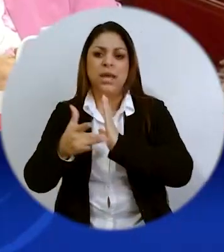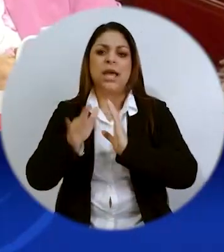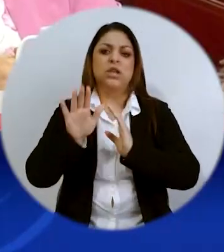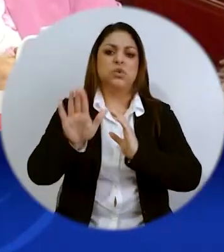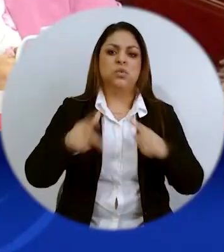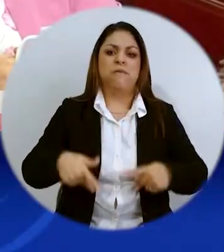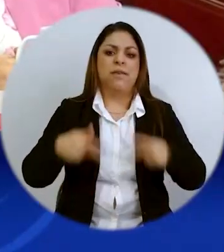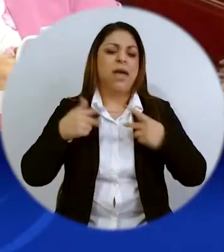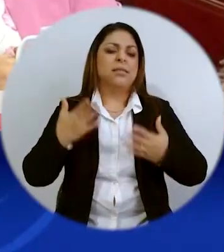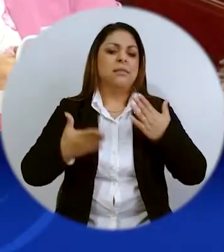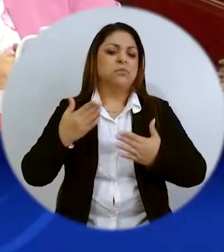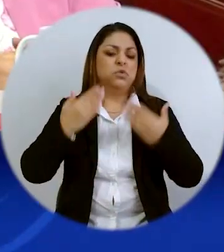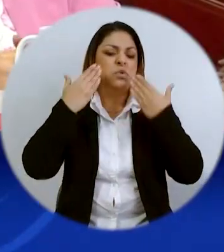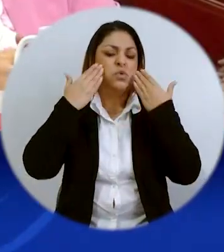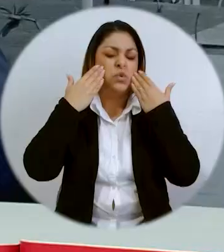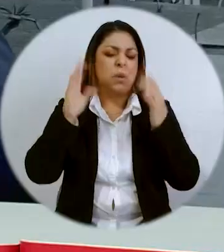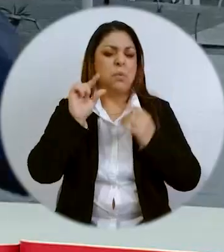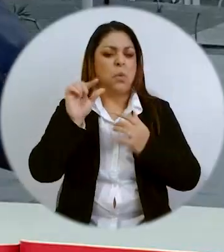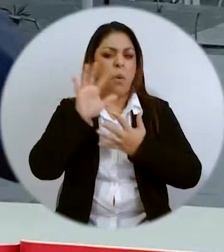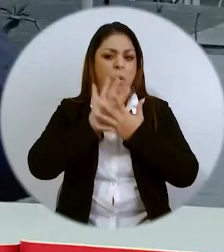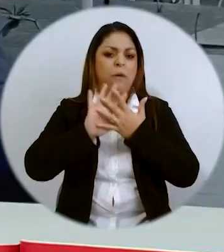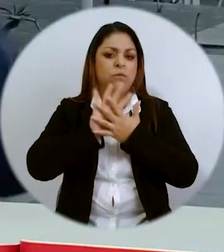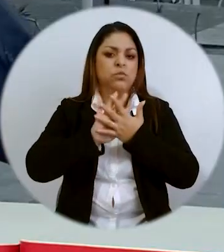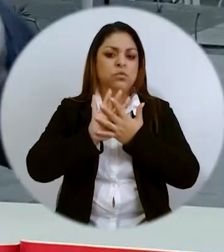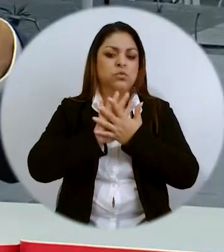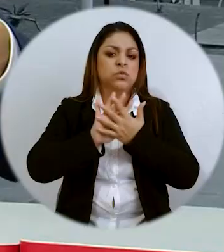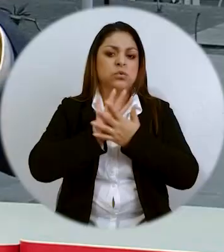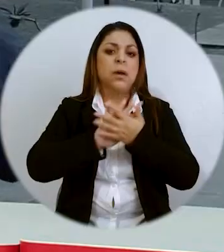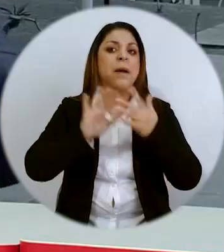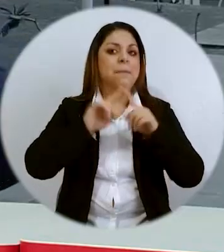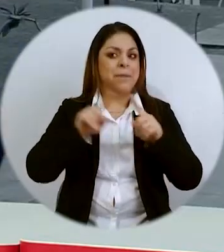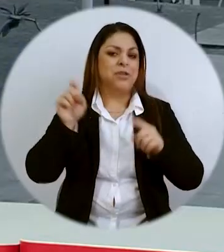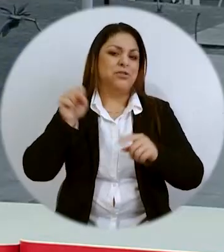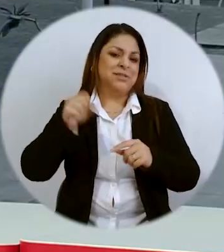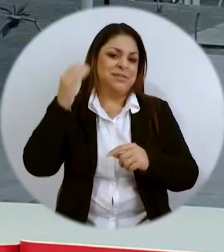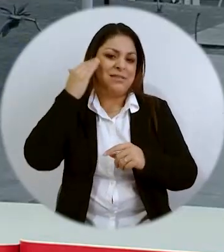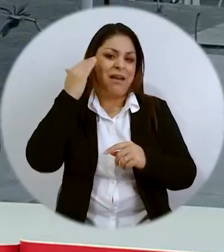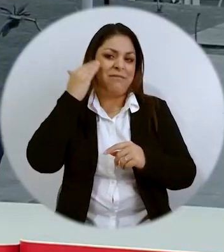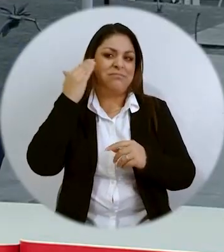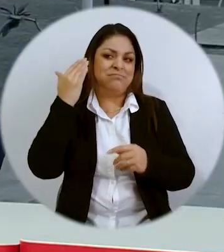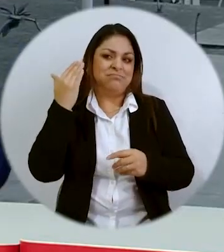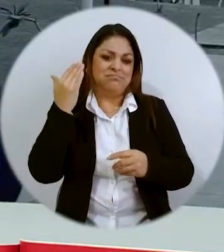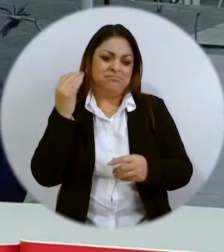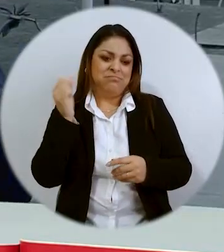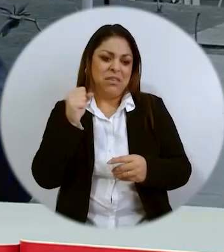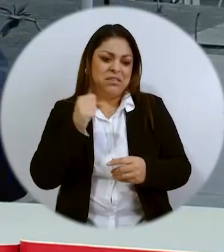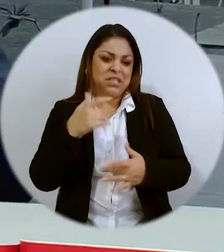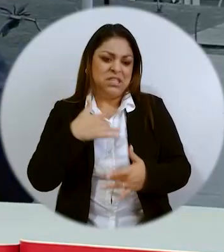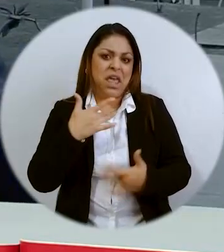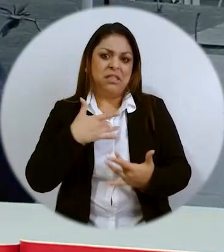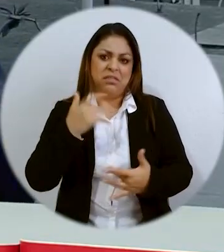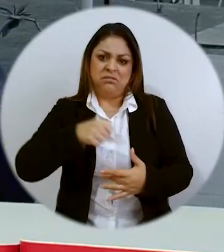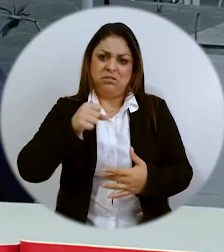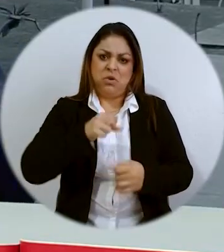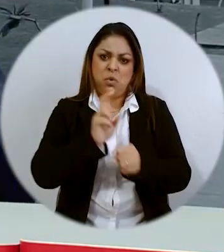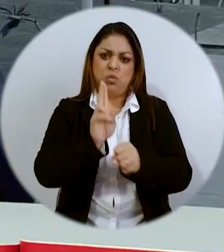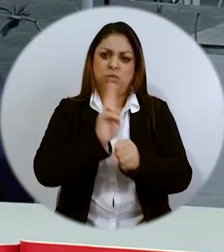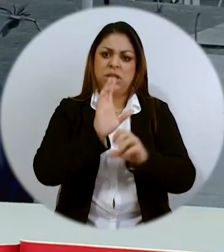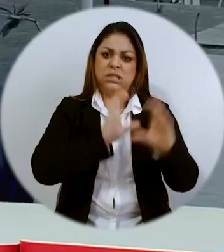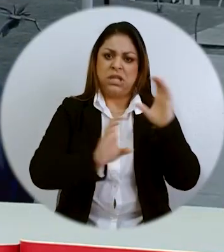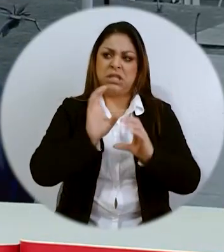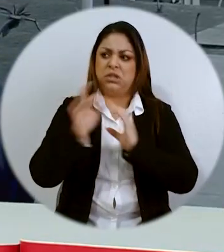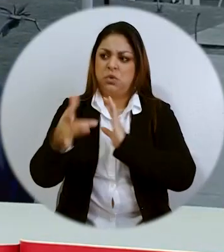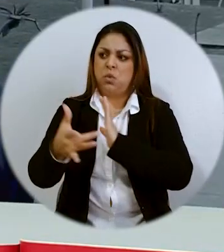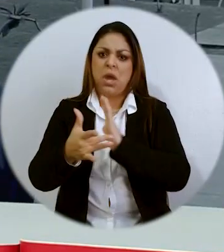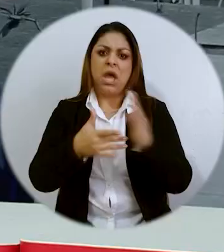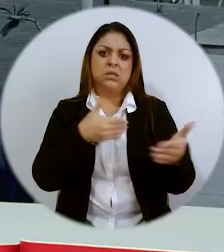esa cercanía, confusión o interconexión que hacen de los conceptos, pero sí lo sienten